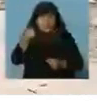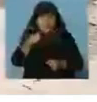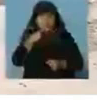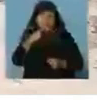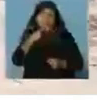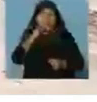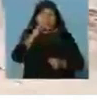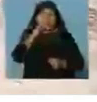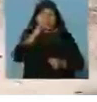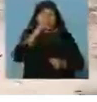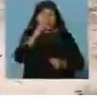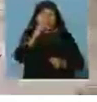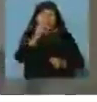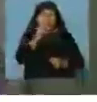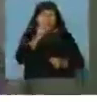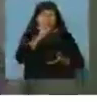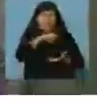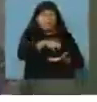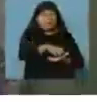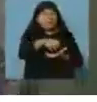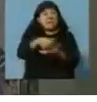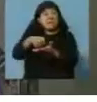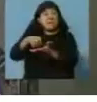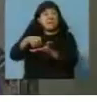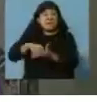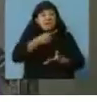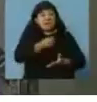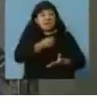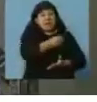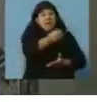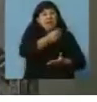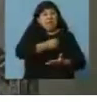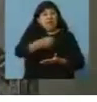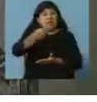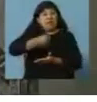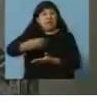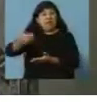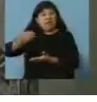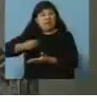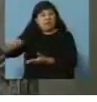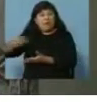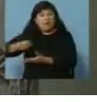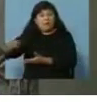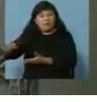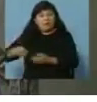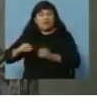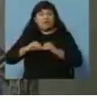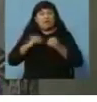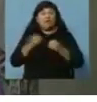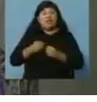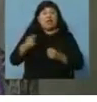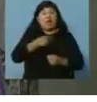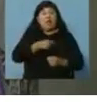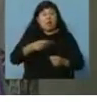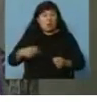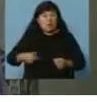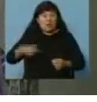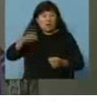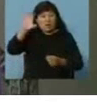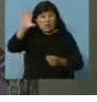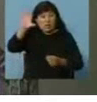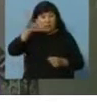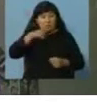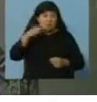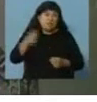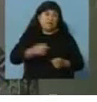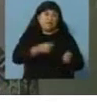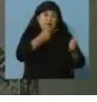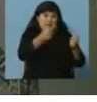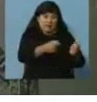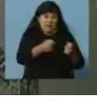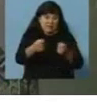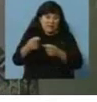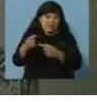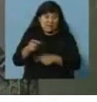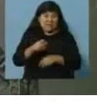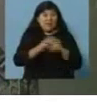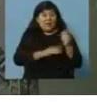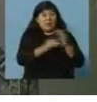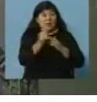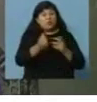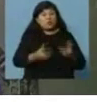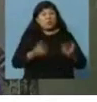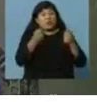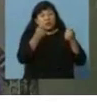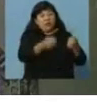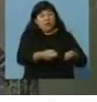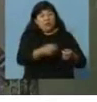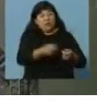viviendas con fondos que el gobierno provincial salió a tomar como una manera asumiendo